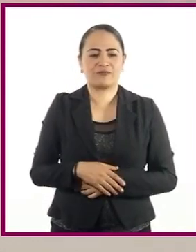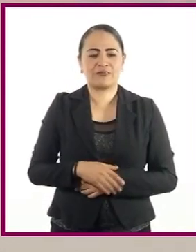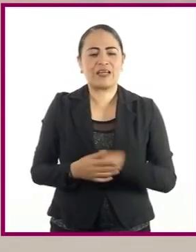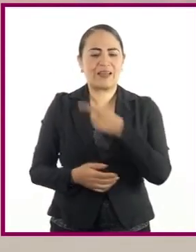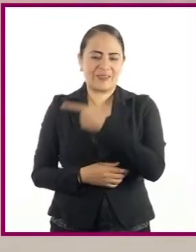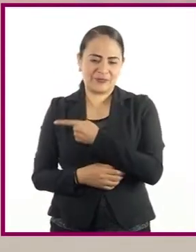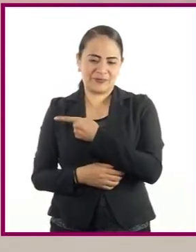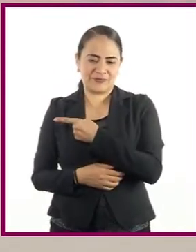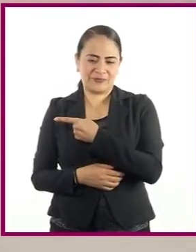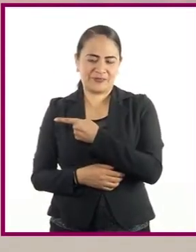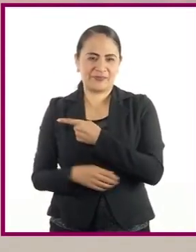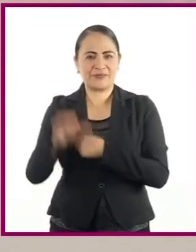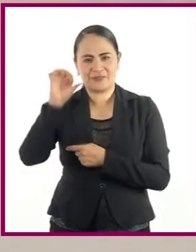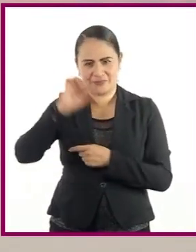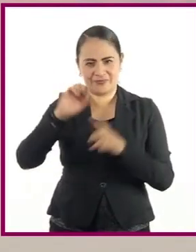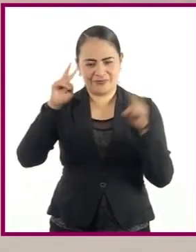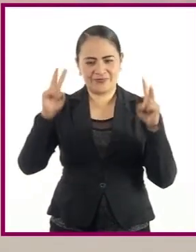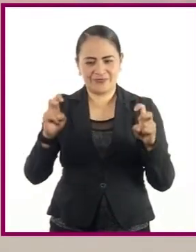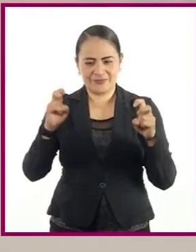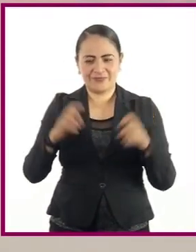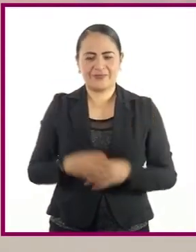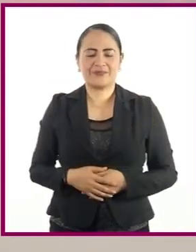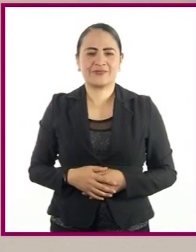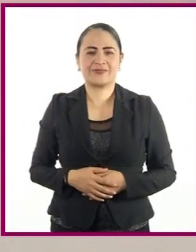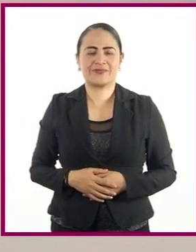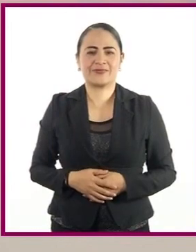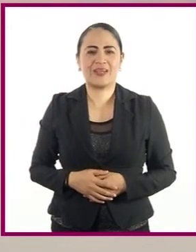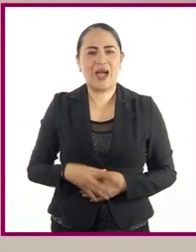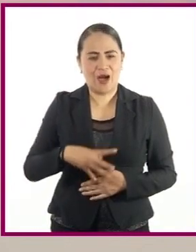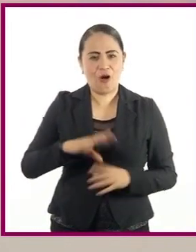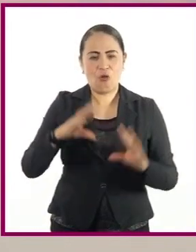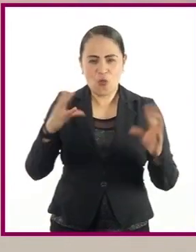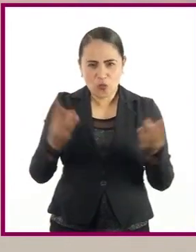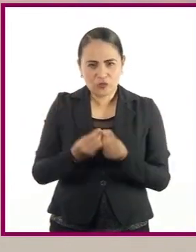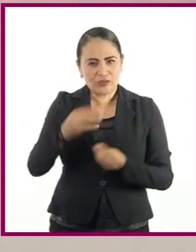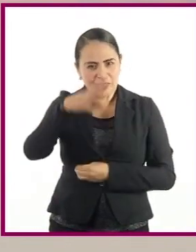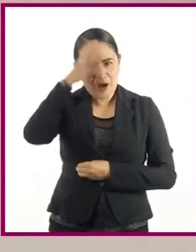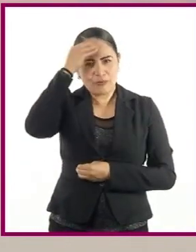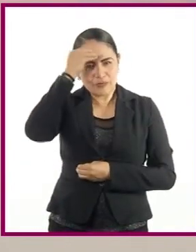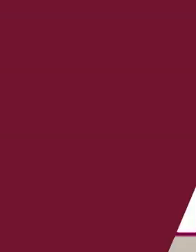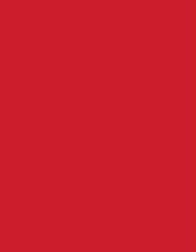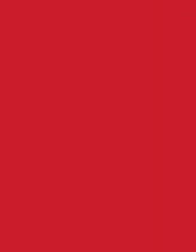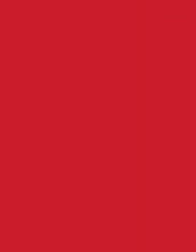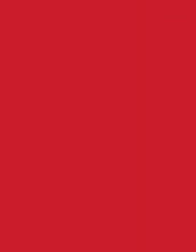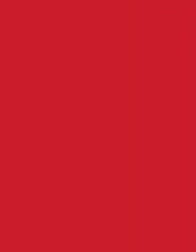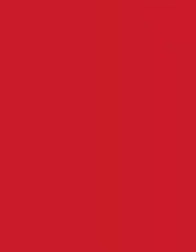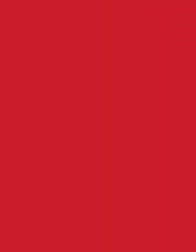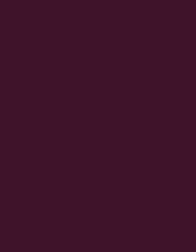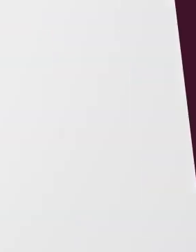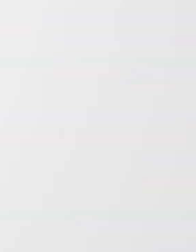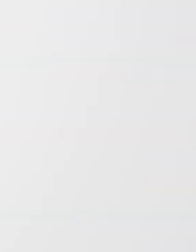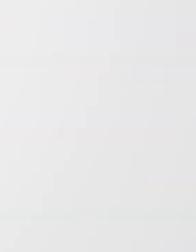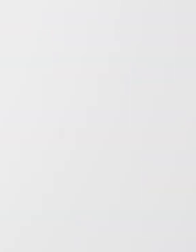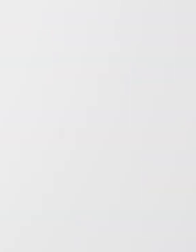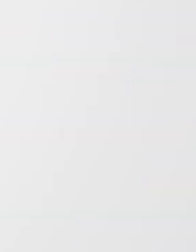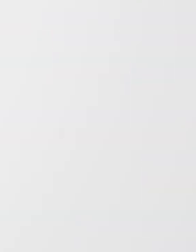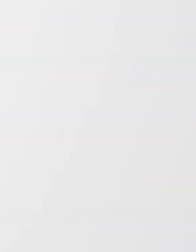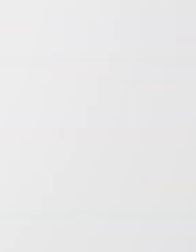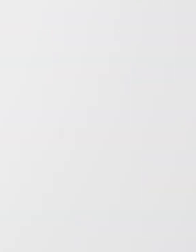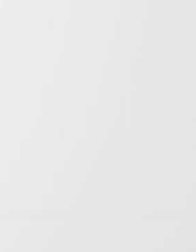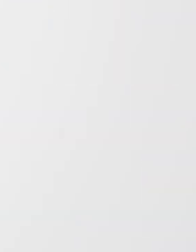A resumir se ha dicho. Hemos aprendido algo nuevo juntos. Hasta la próxima.